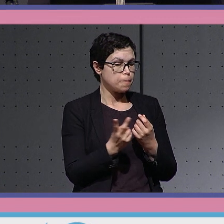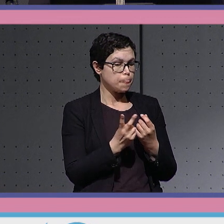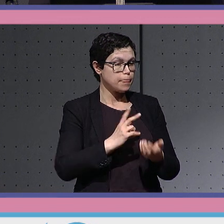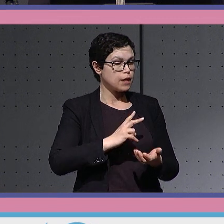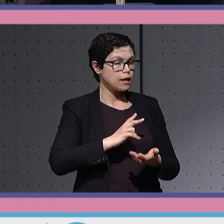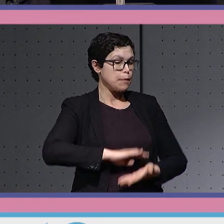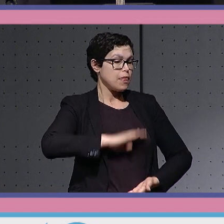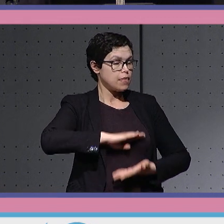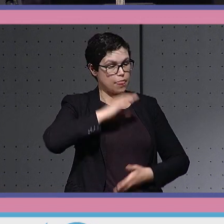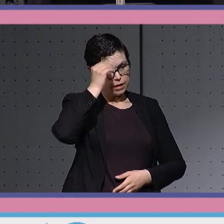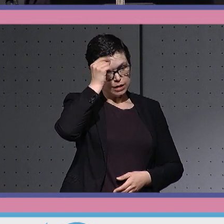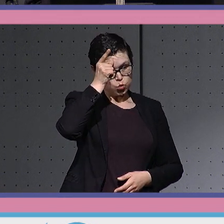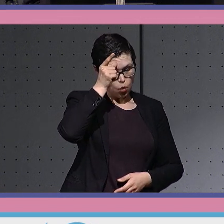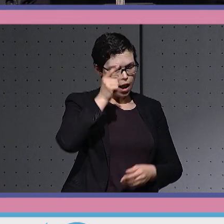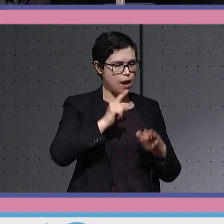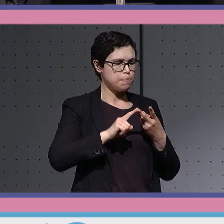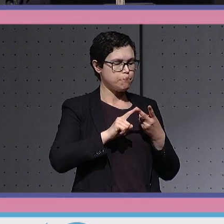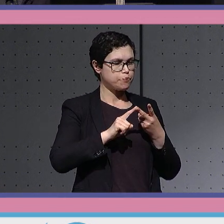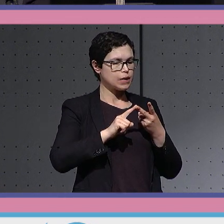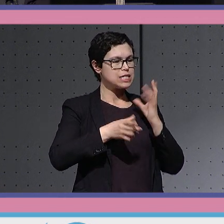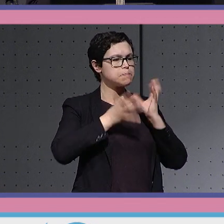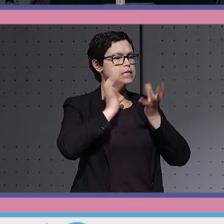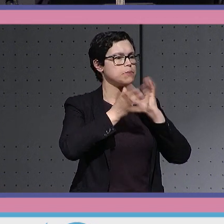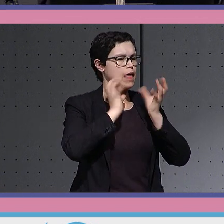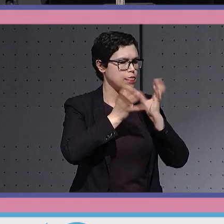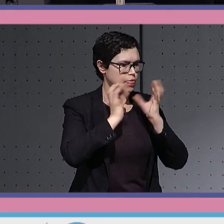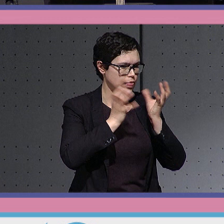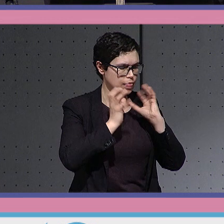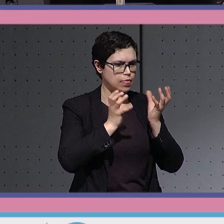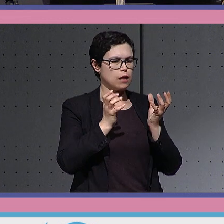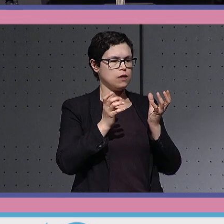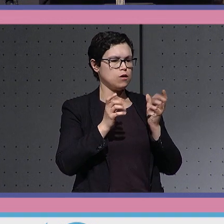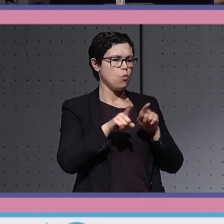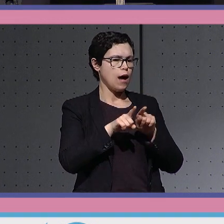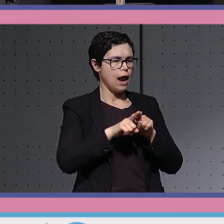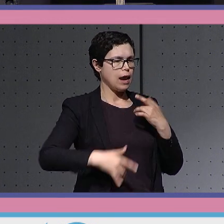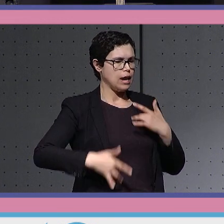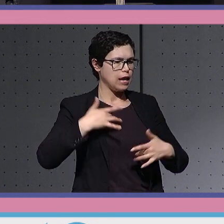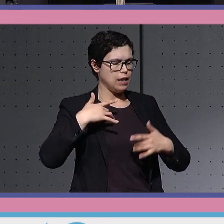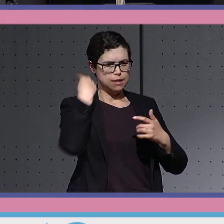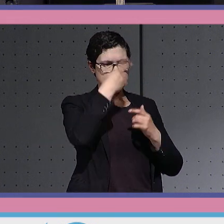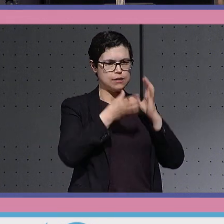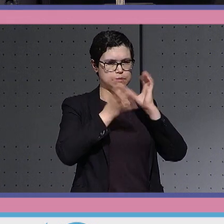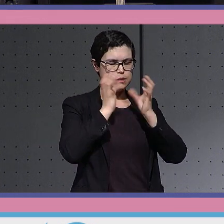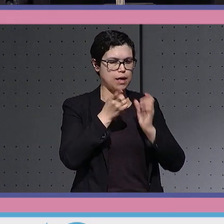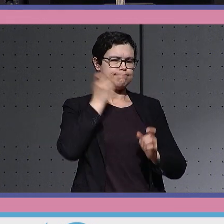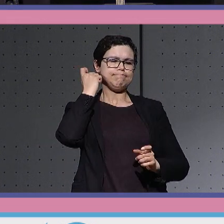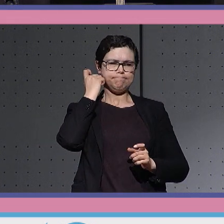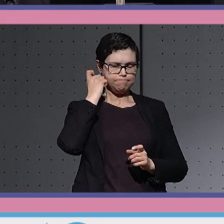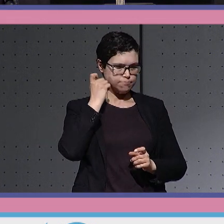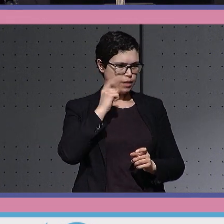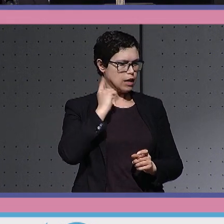capacidad intelectual, la expresividad, el cómo se manifiestan esos síntomas nucleares que dan lugar al diagnóstico, pero también